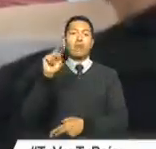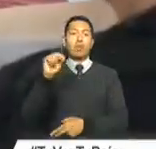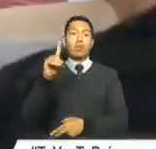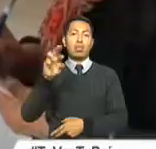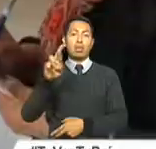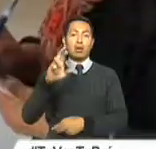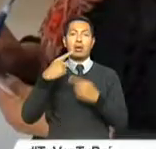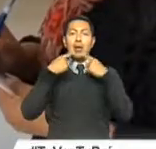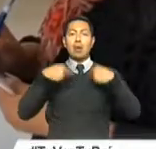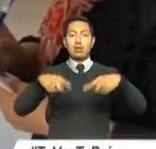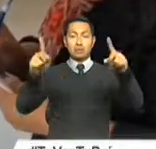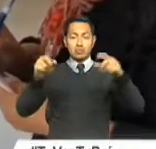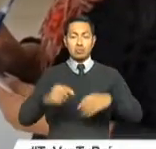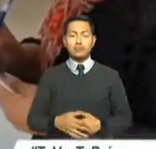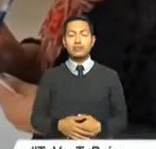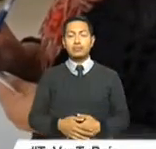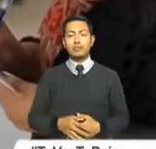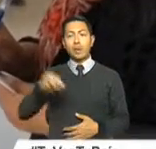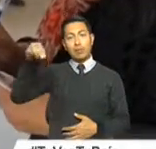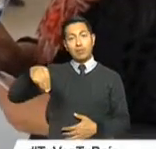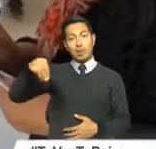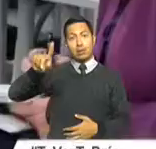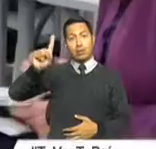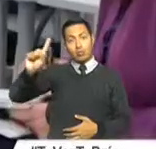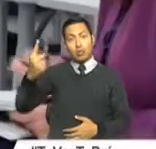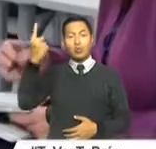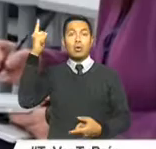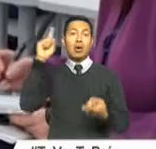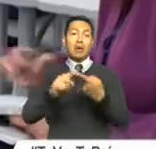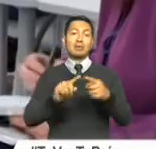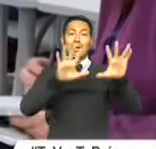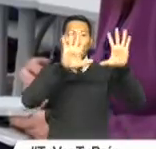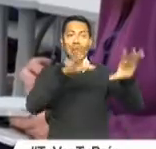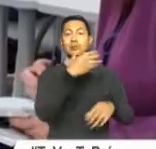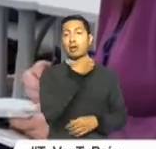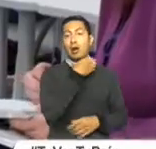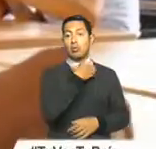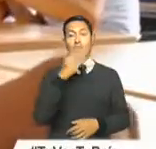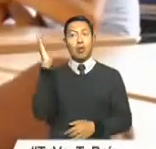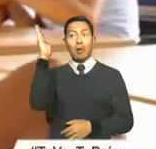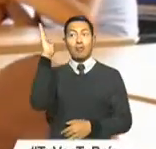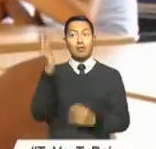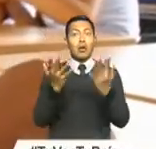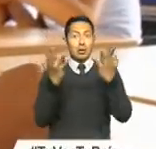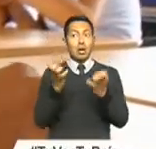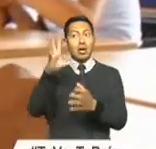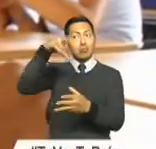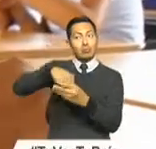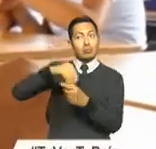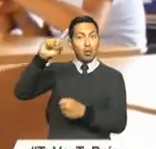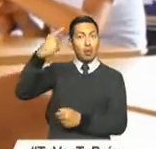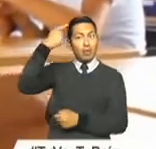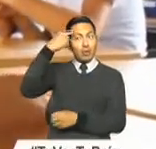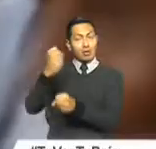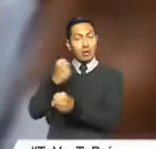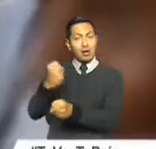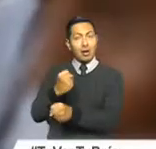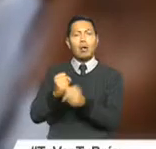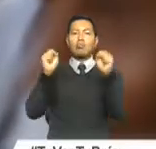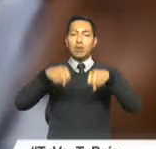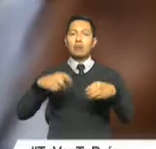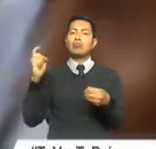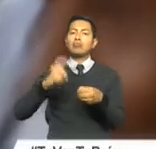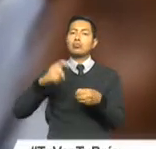Desde este martes 1 hasta el 10 de agosto, los docentes interesados en ser parte del sistema educativo fiscal podrán inscribirse para participar